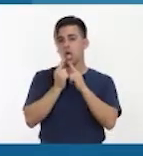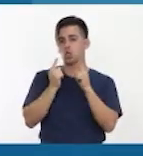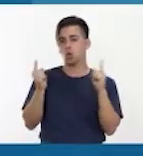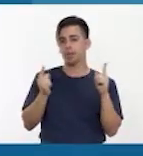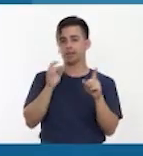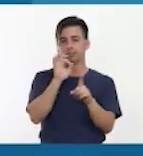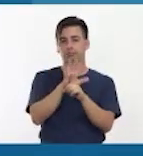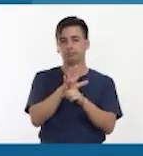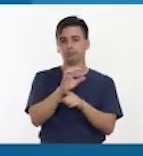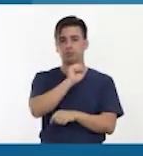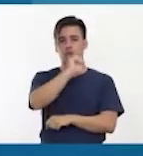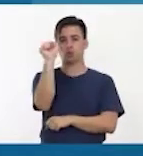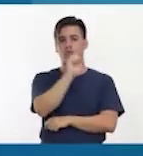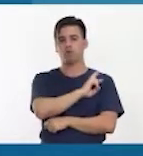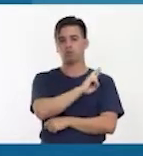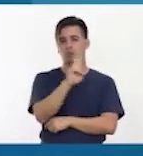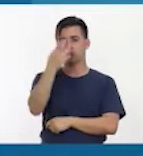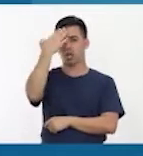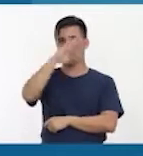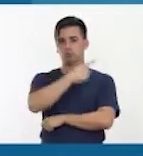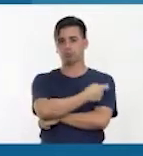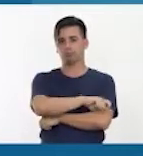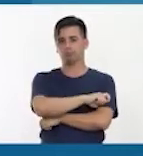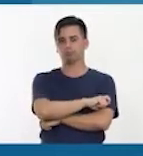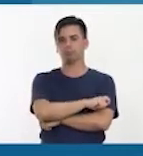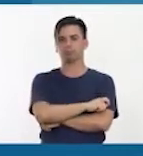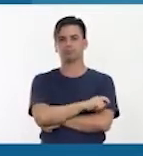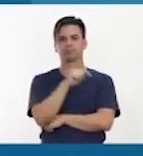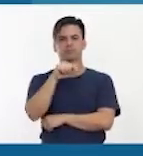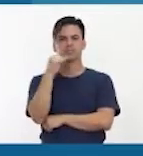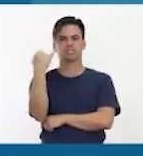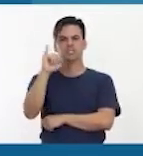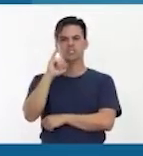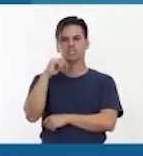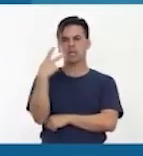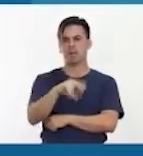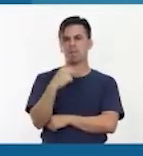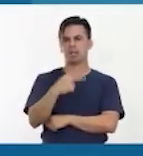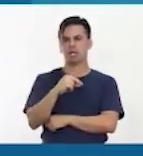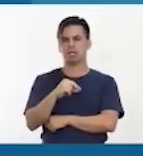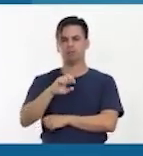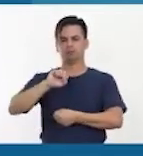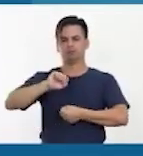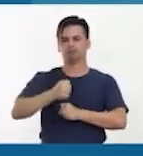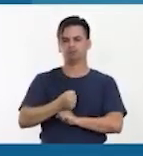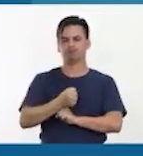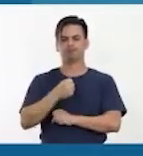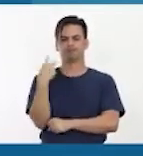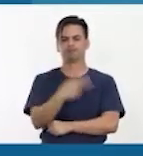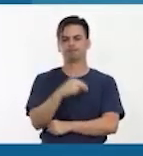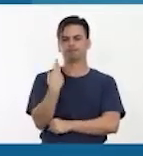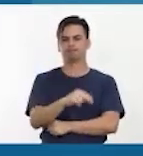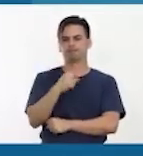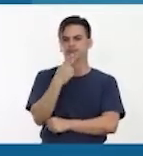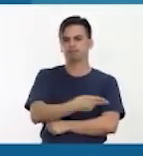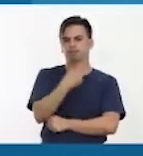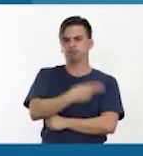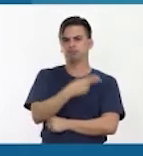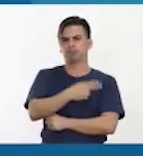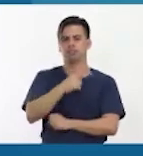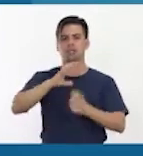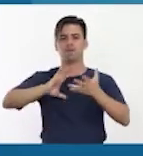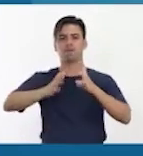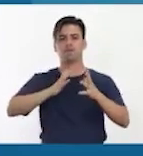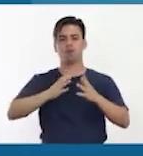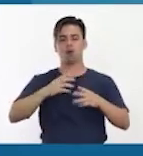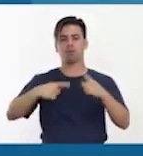Argumentar que a partir del triunfo revolucionario del pueblo cubano, el imperialismo acrecentó su hostilidad contra Cuba, aplicando